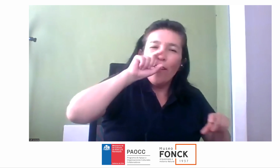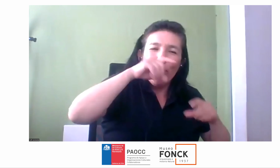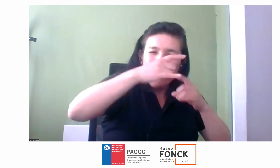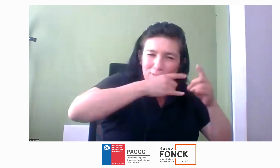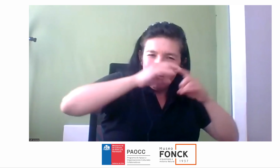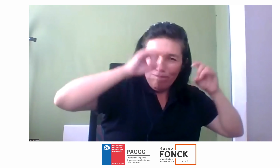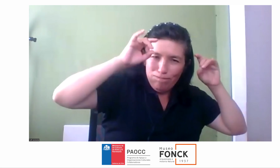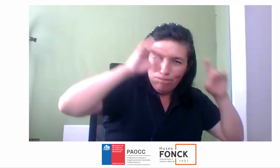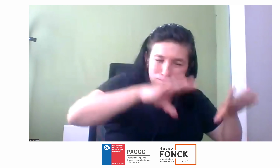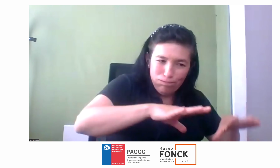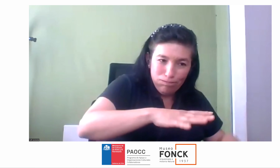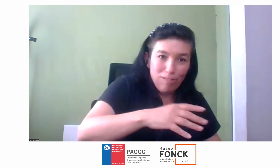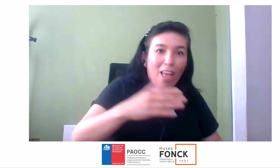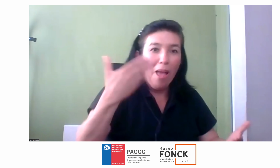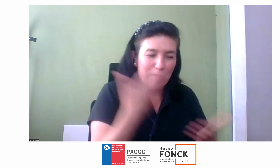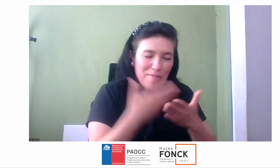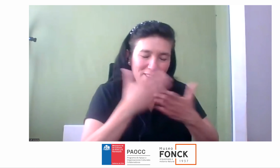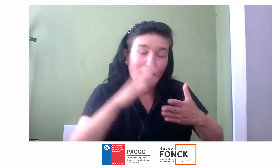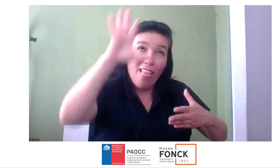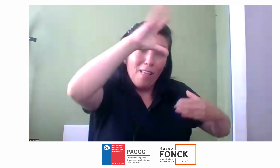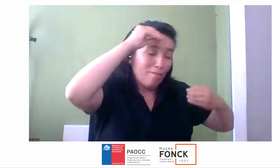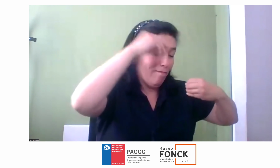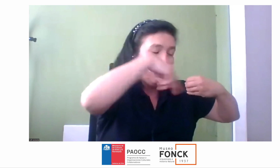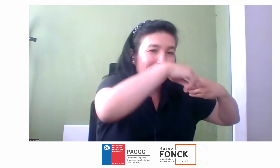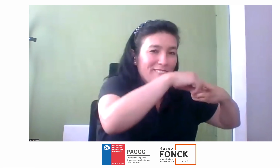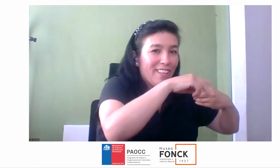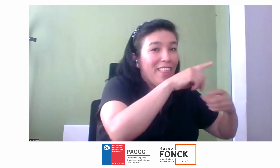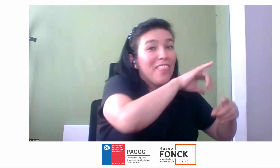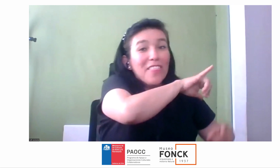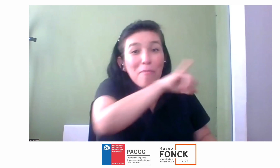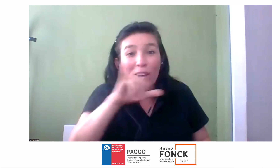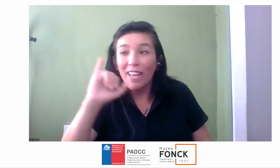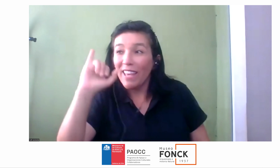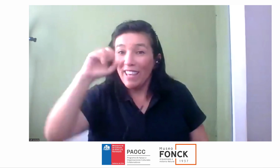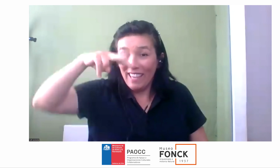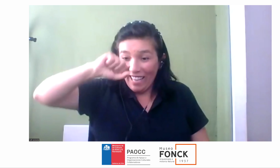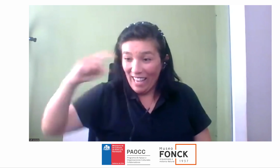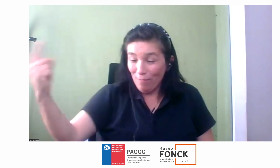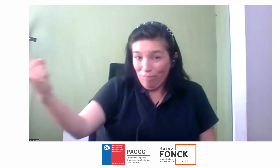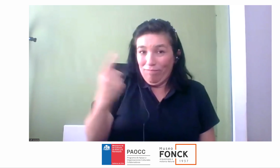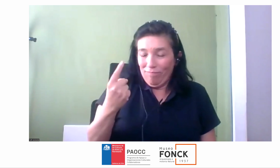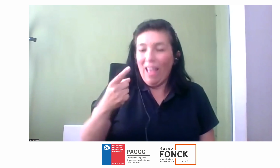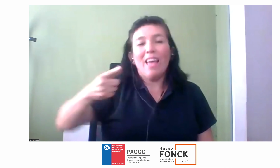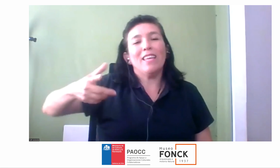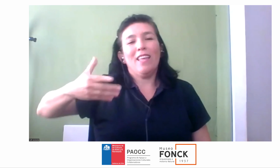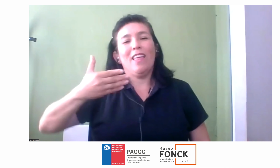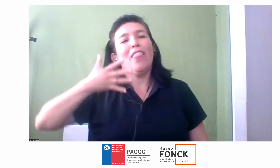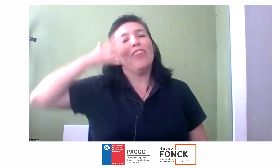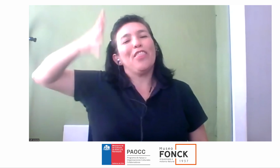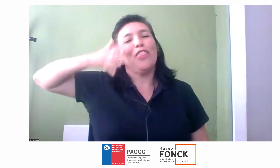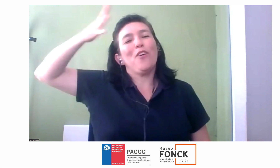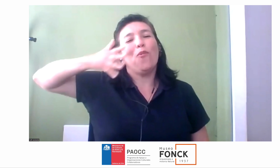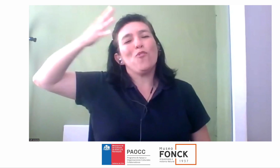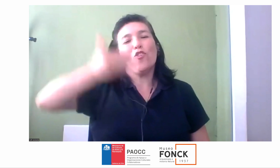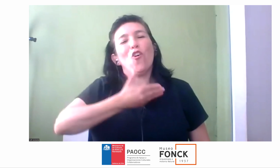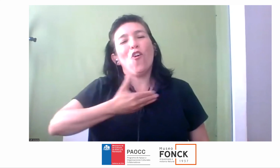impresión que deja eso en la cerámica a legitimar un discurso oficial del Estado incaico en la zona, que es su cosmovisión de dividir